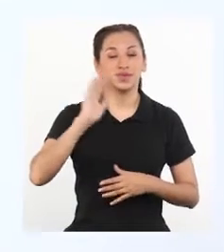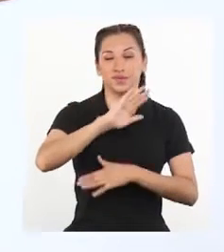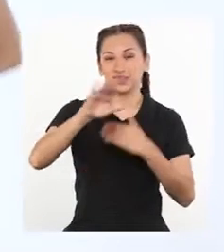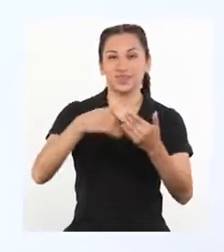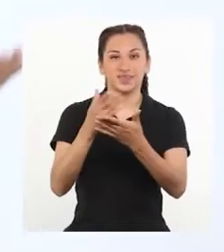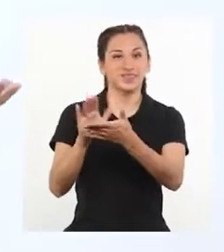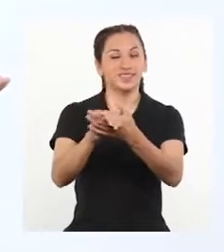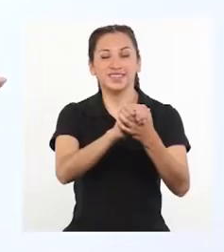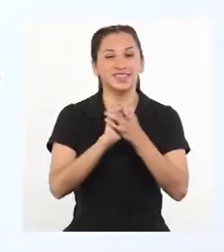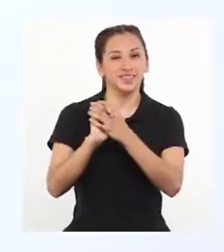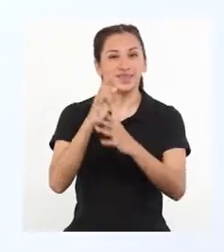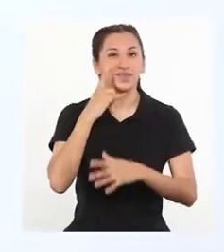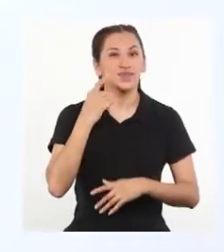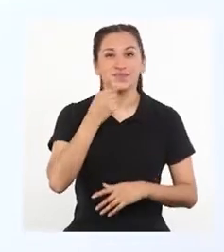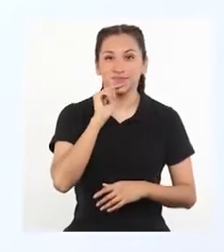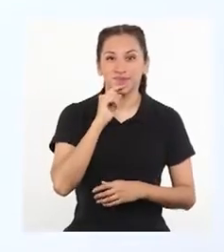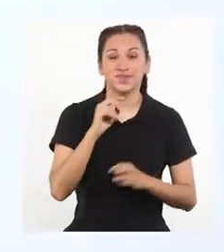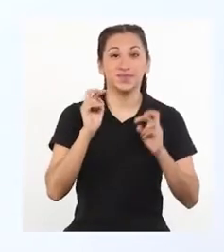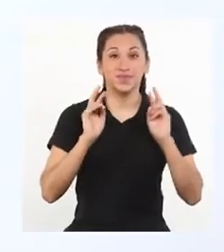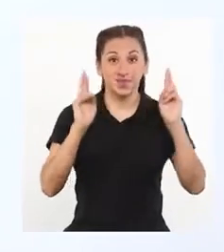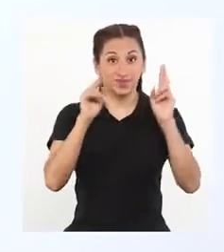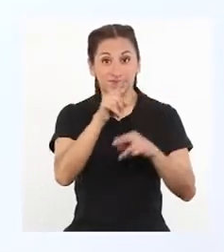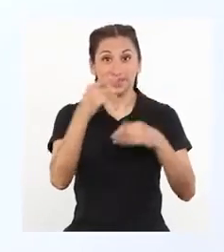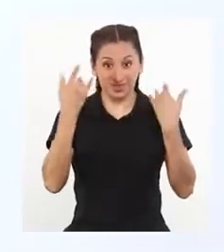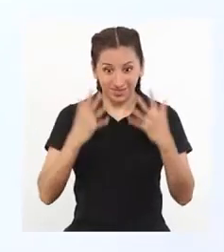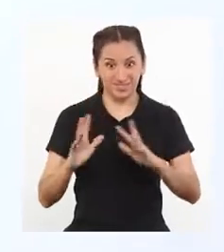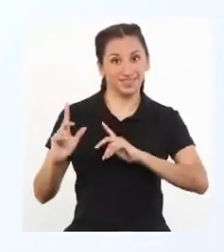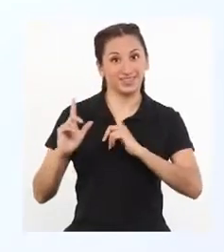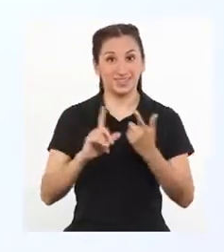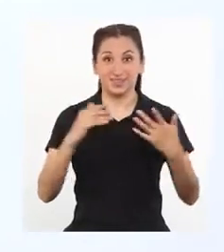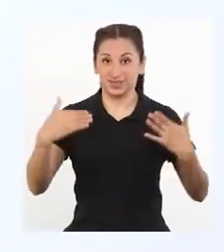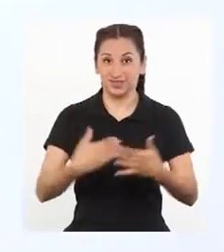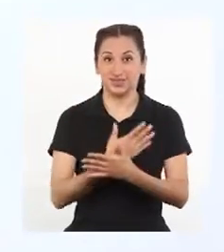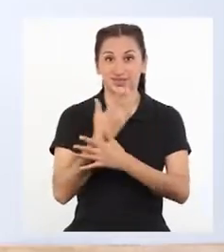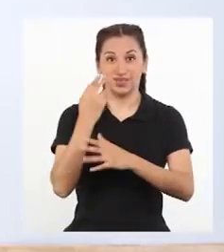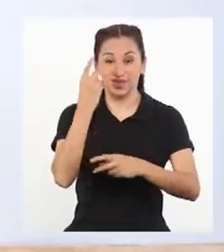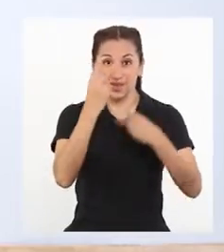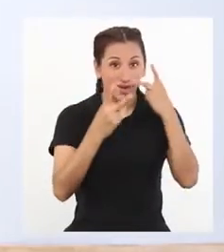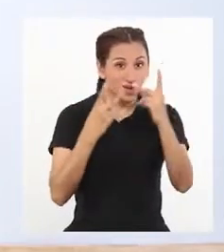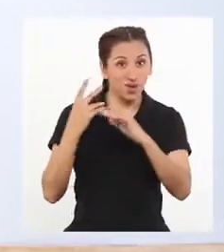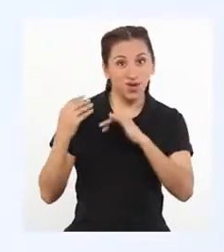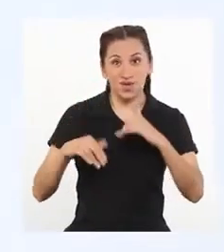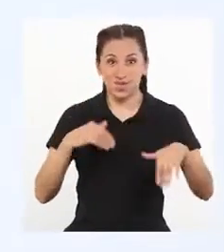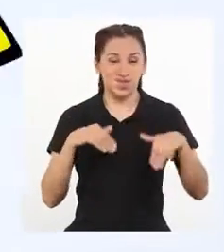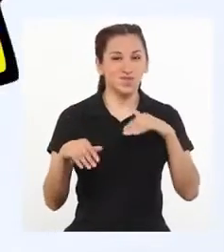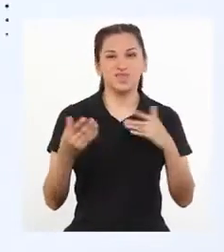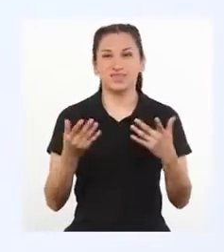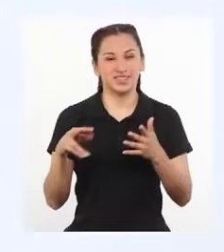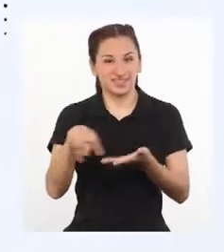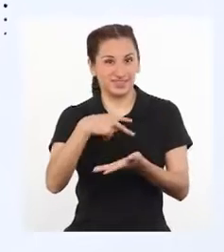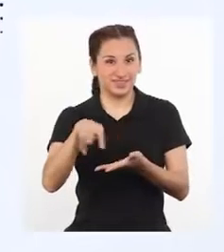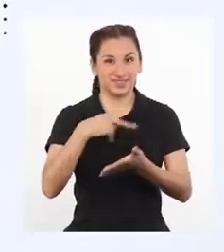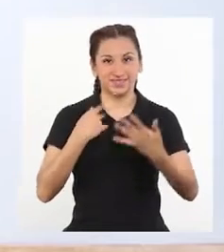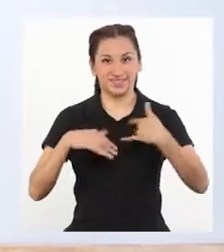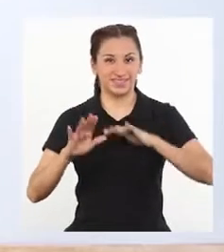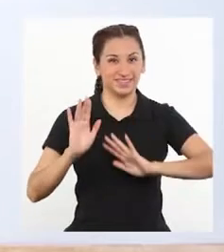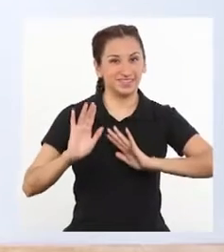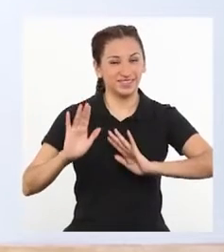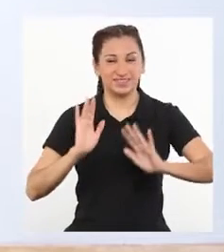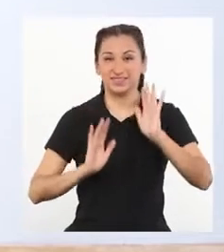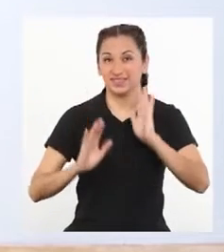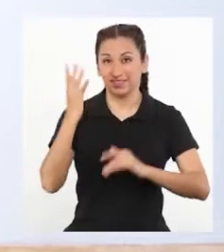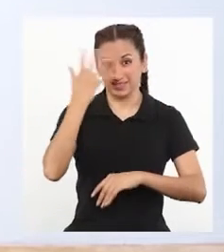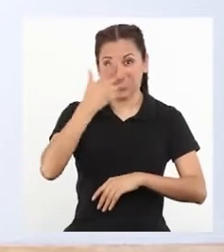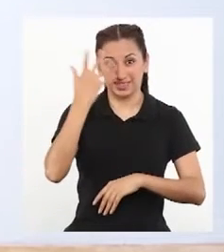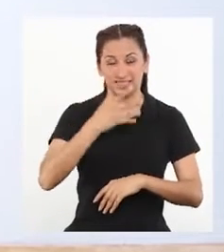Hola amiguitas y amiguitos, espero que estén listos para una nueva aventura al ritmo del festejo. El